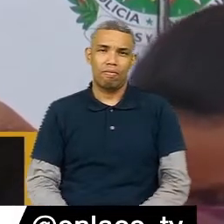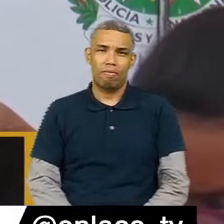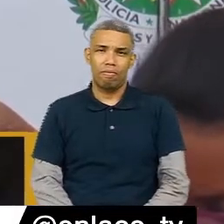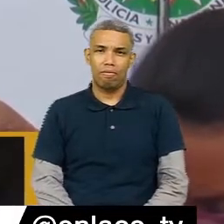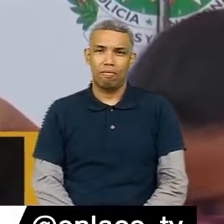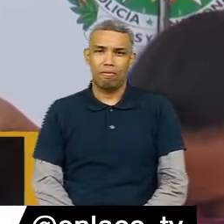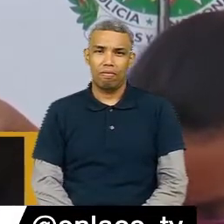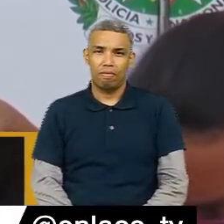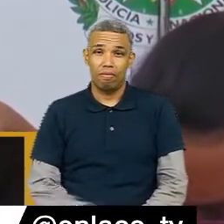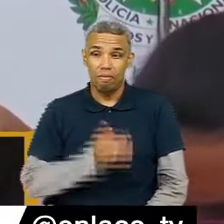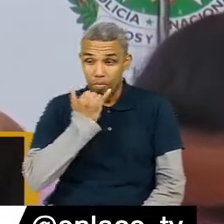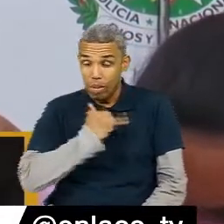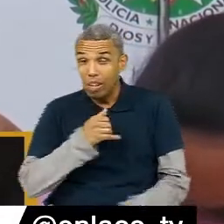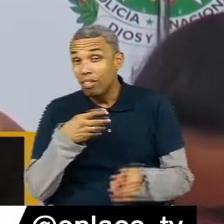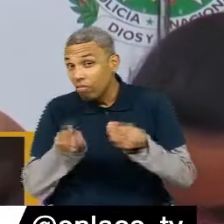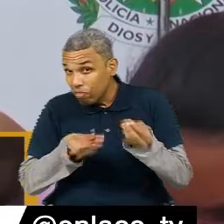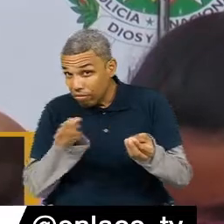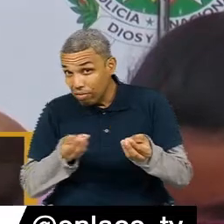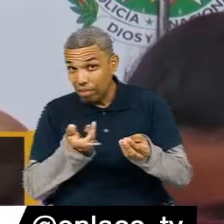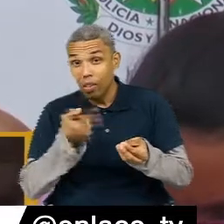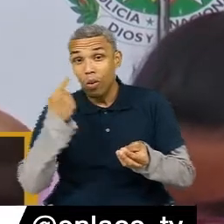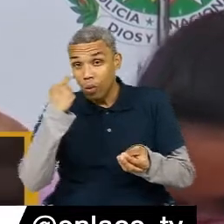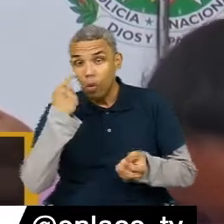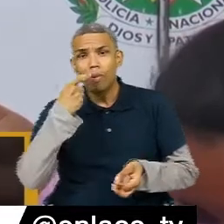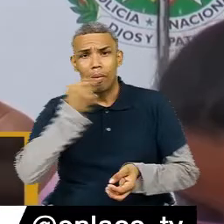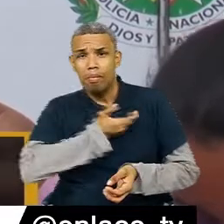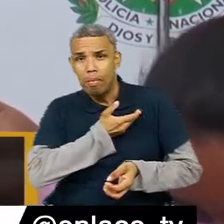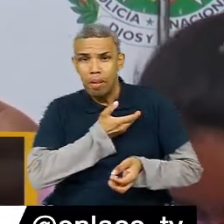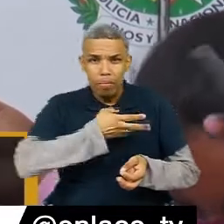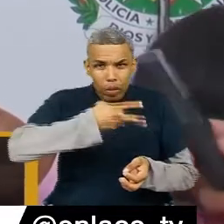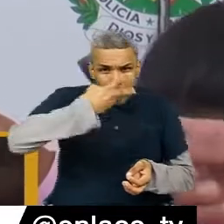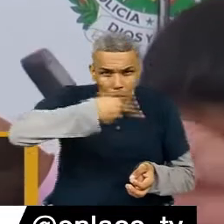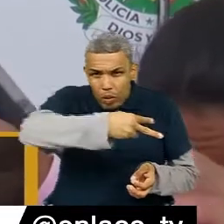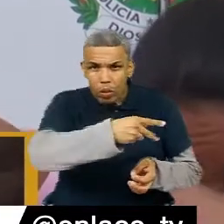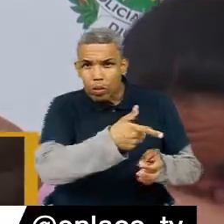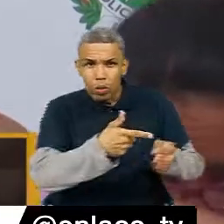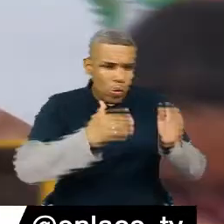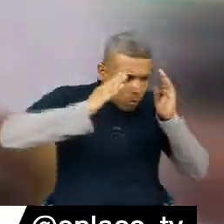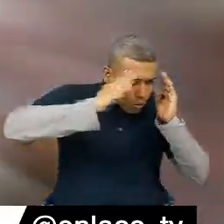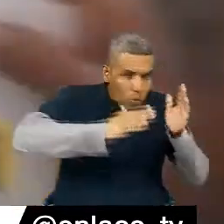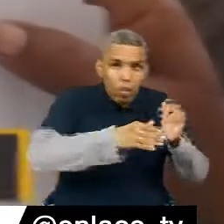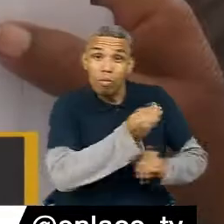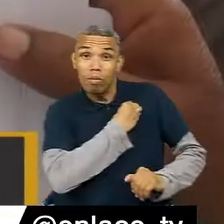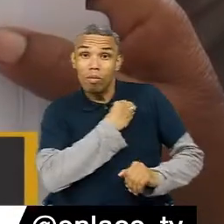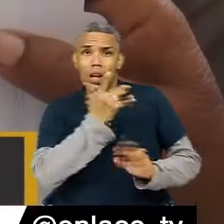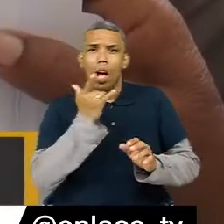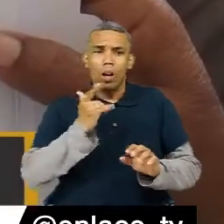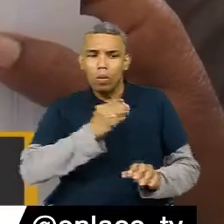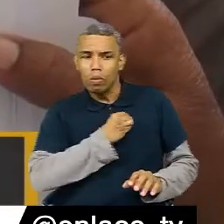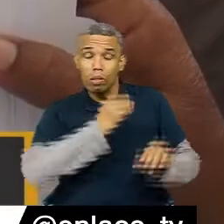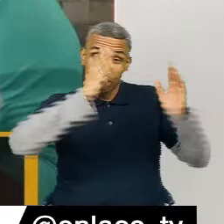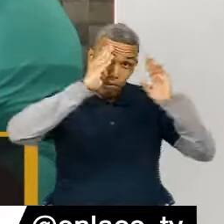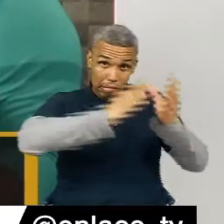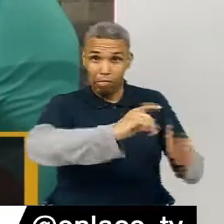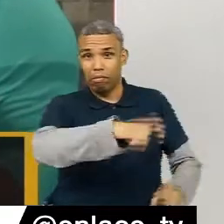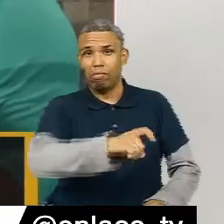nosotros como padres de familia debemos estar muy atentos a las manifestaciones de nuestros hijos.